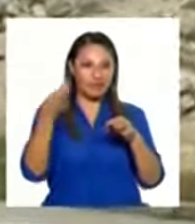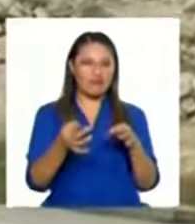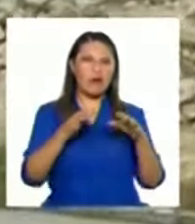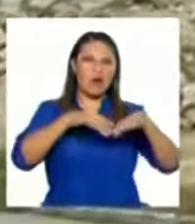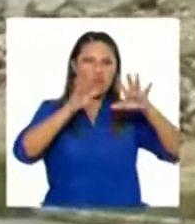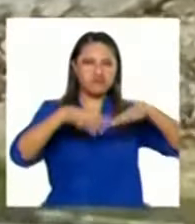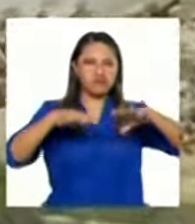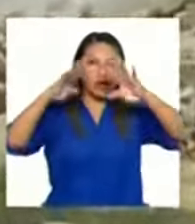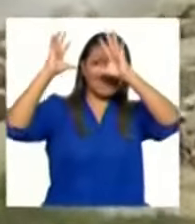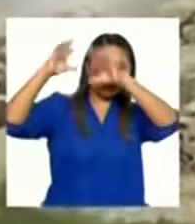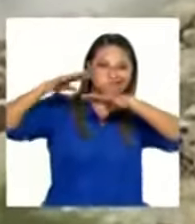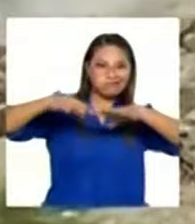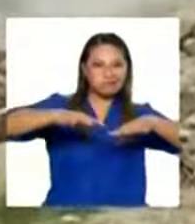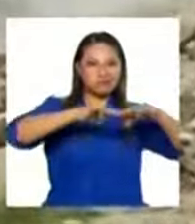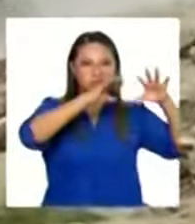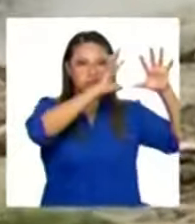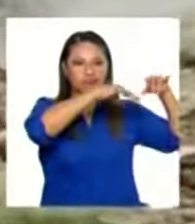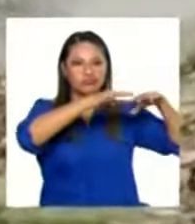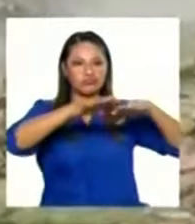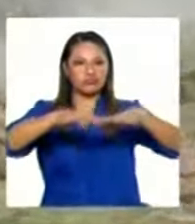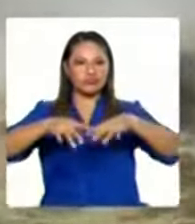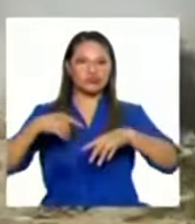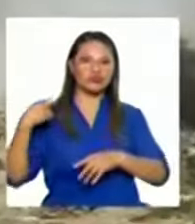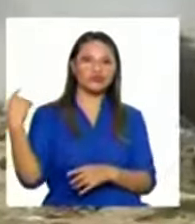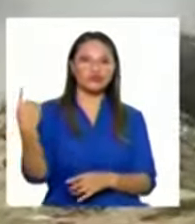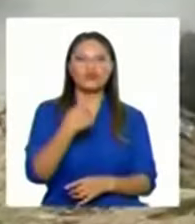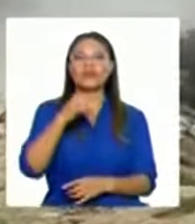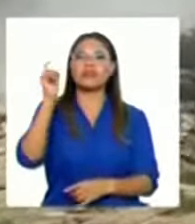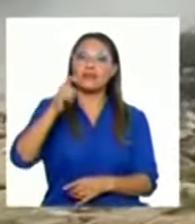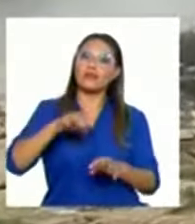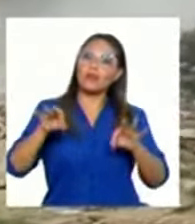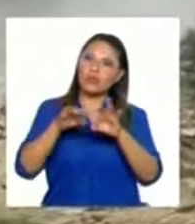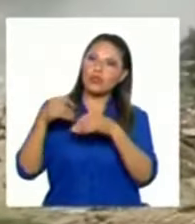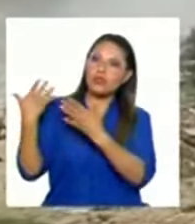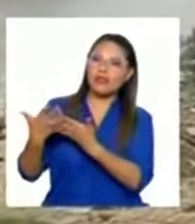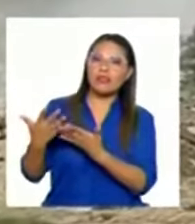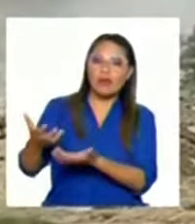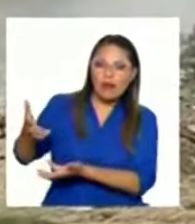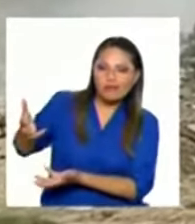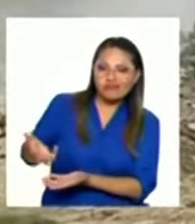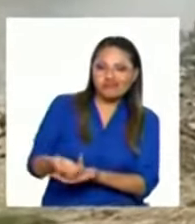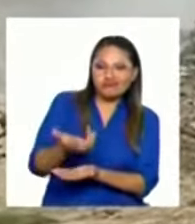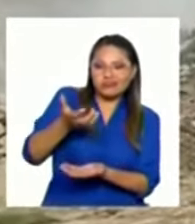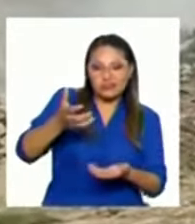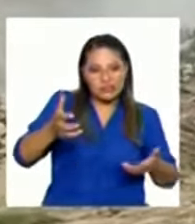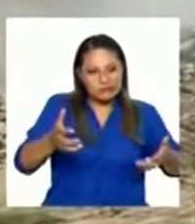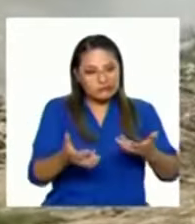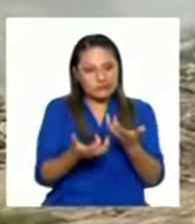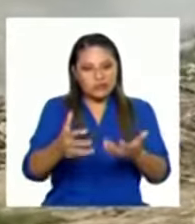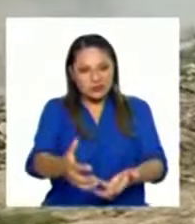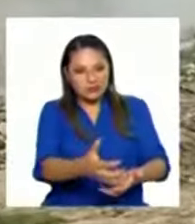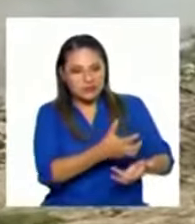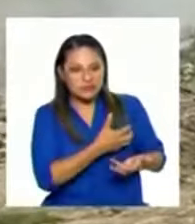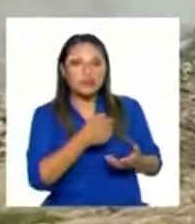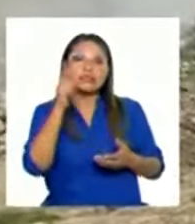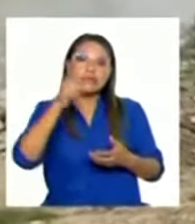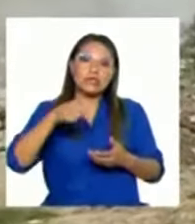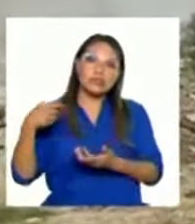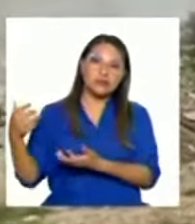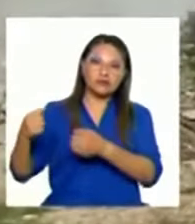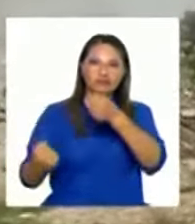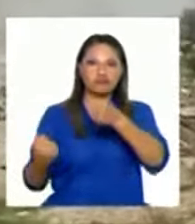de las lluvias en la zona. Por ello fue necesaria la presencia de maquinaria pesada para poder rehabilitar esta